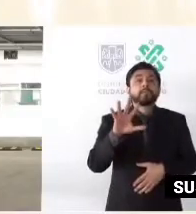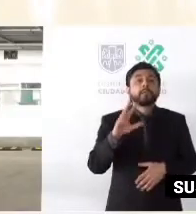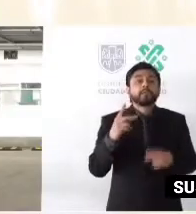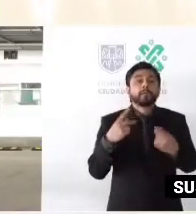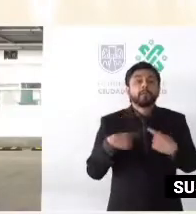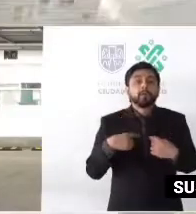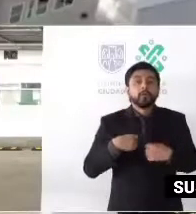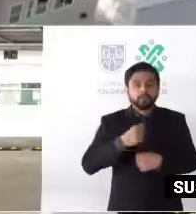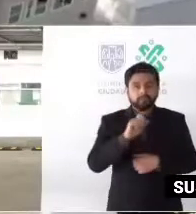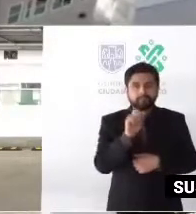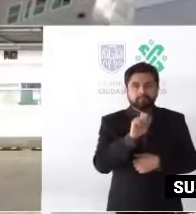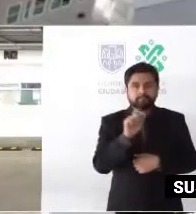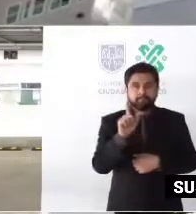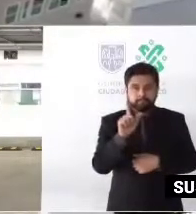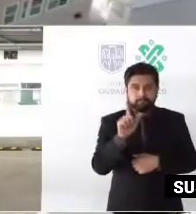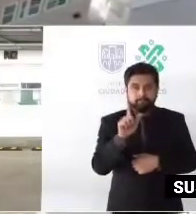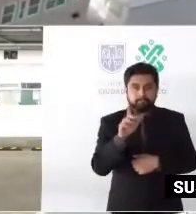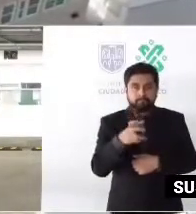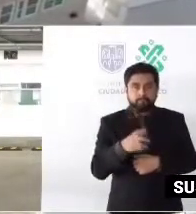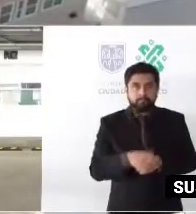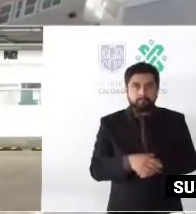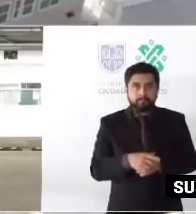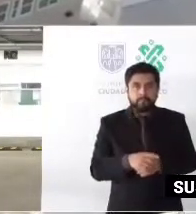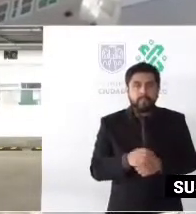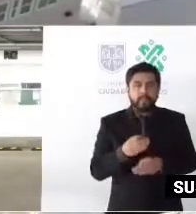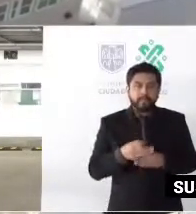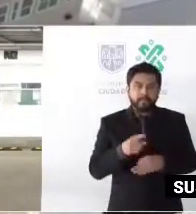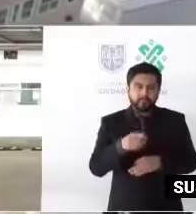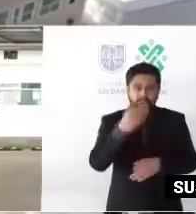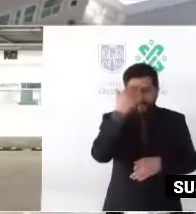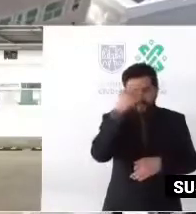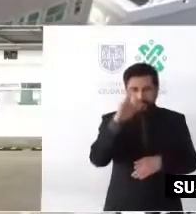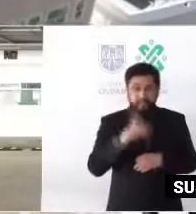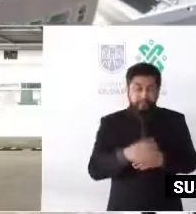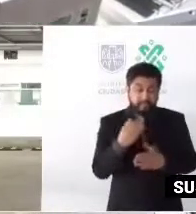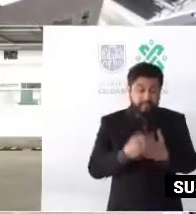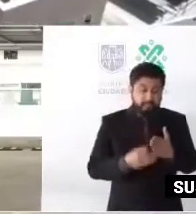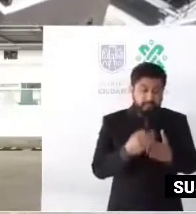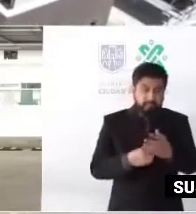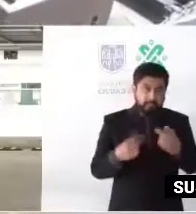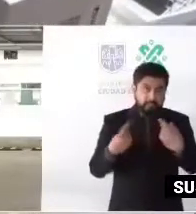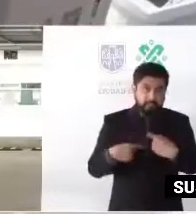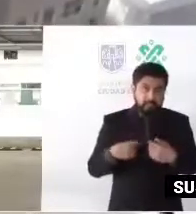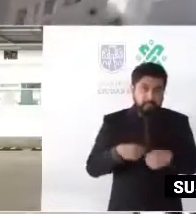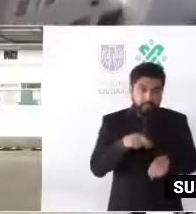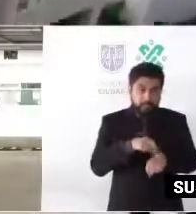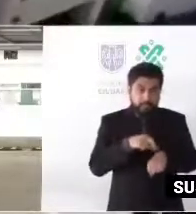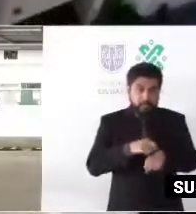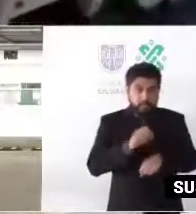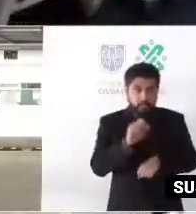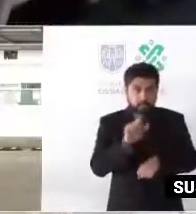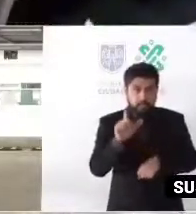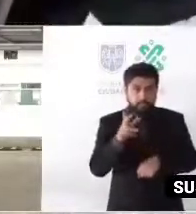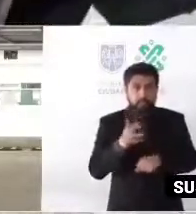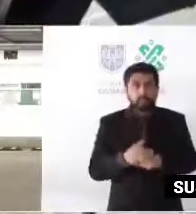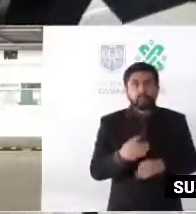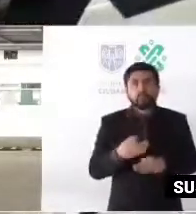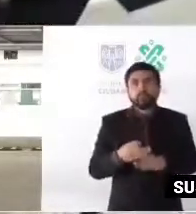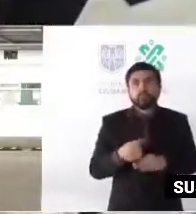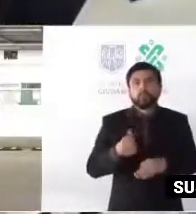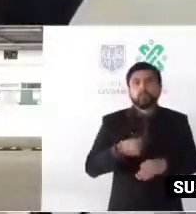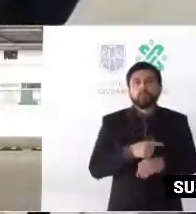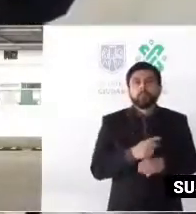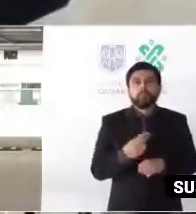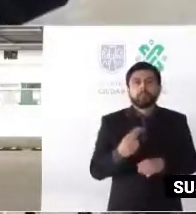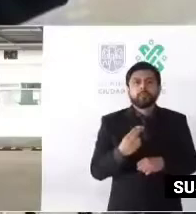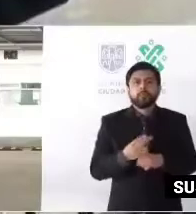especialistas. Ya saben que estamos con una carencia de especialistas, entonces la organización en cascada nos permite